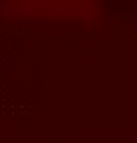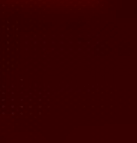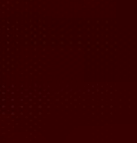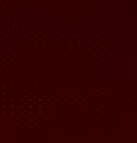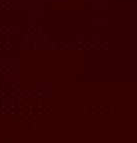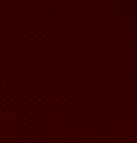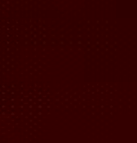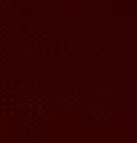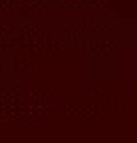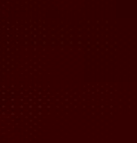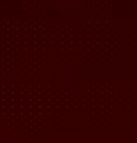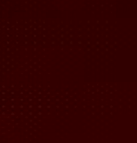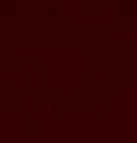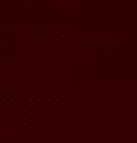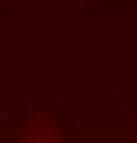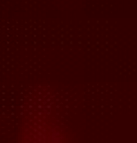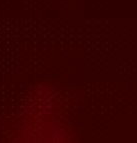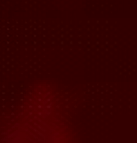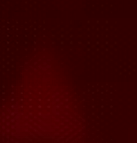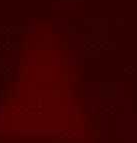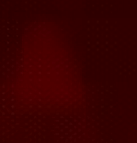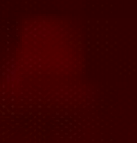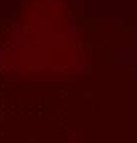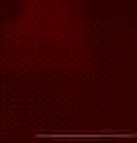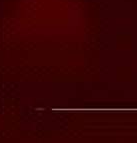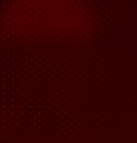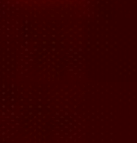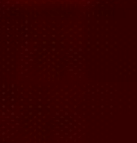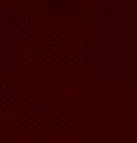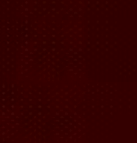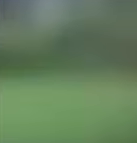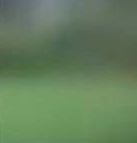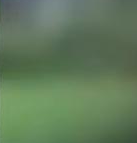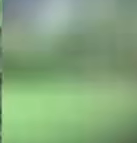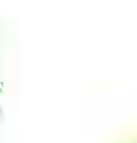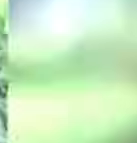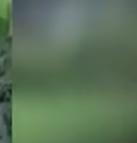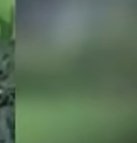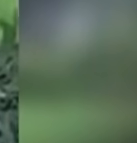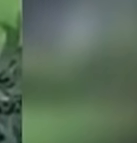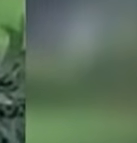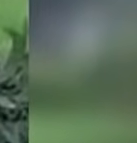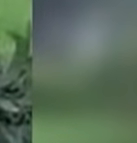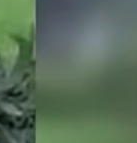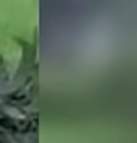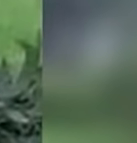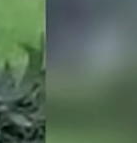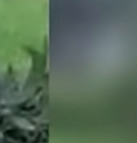sociales. Bolivisión presente en el Censo 2024.